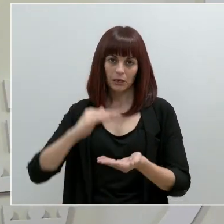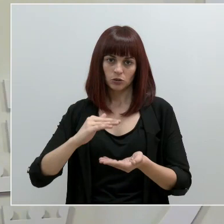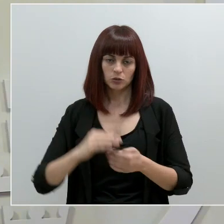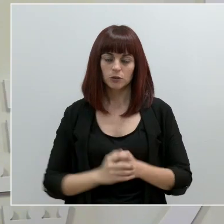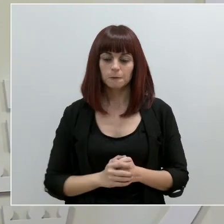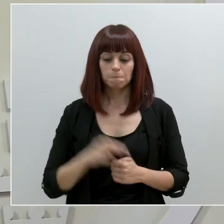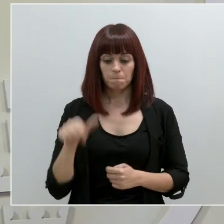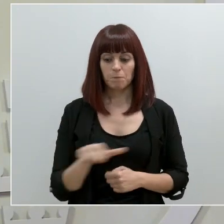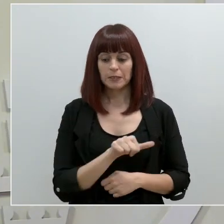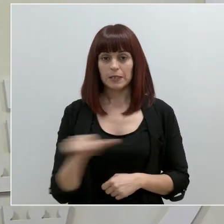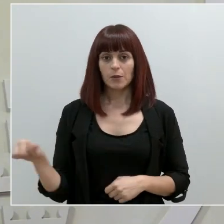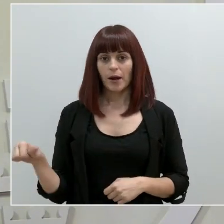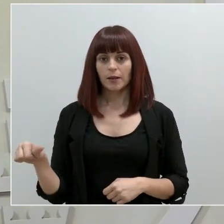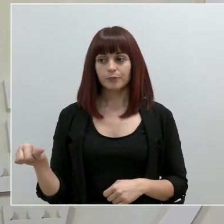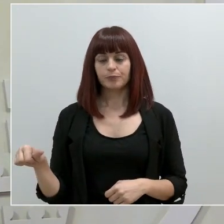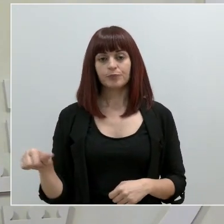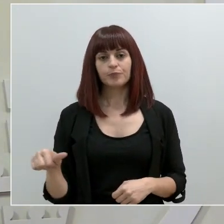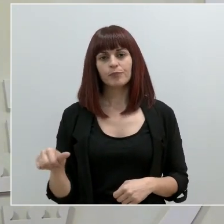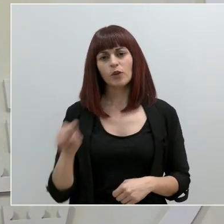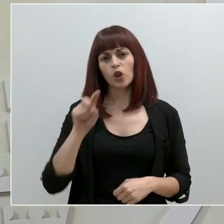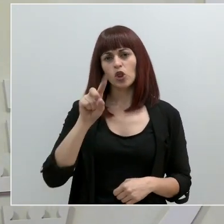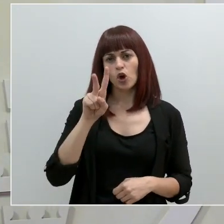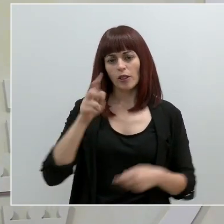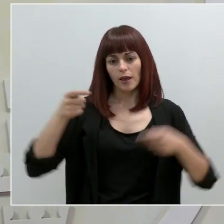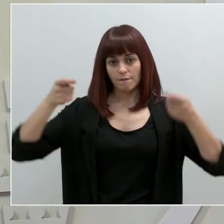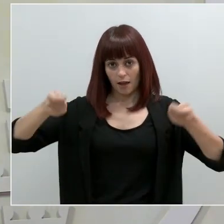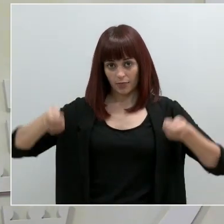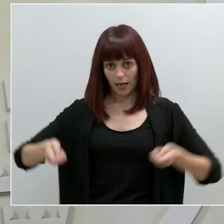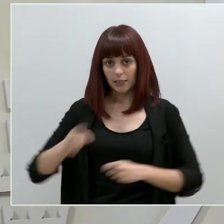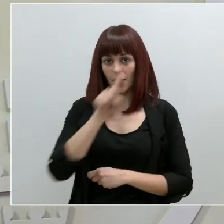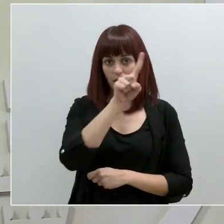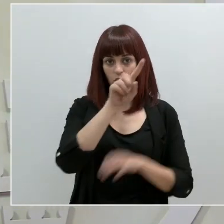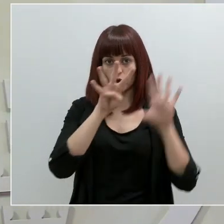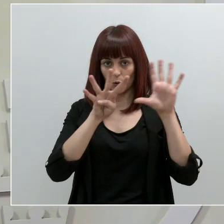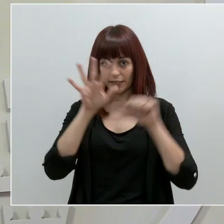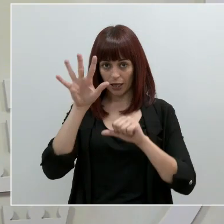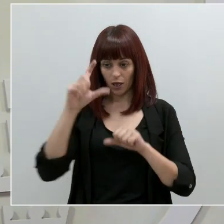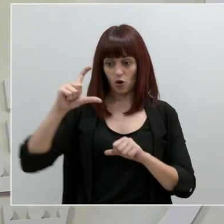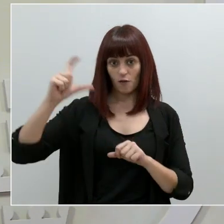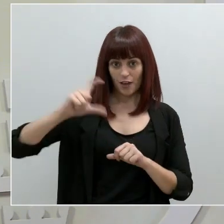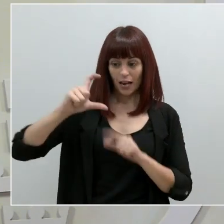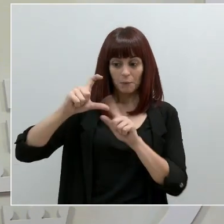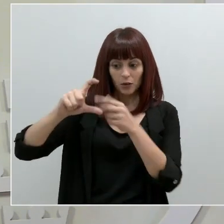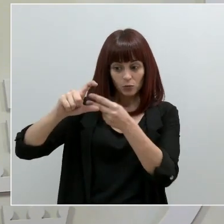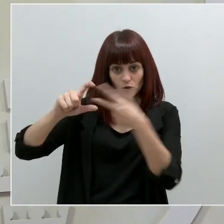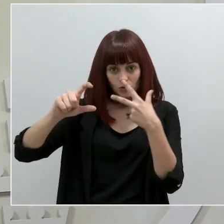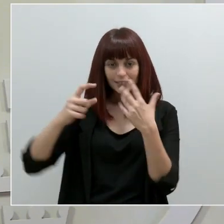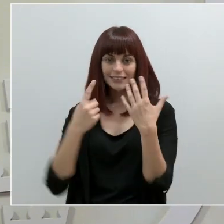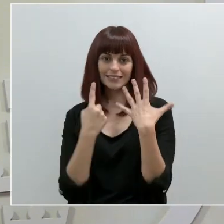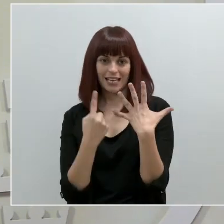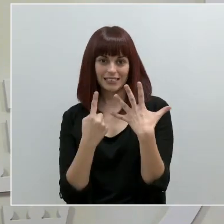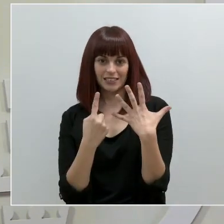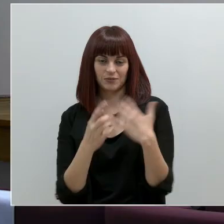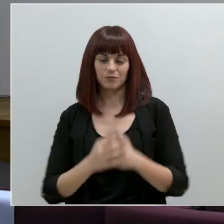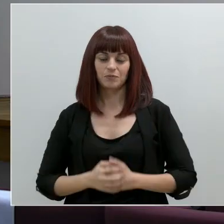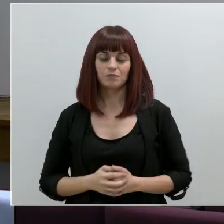Y esta semana todavía estamos recibiendo 12 bandejas, 195 viales, pero se contabilizan con 6 dosis. De